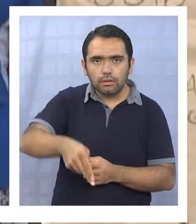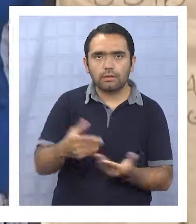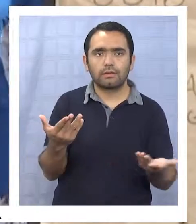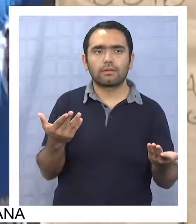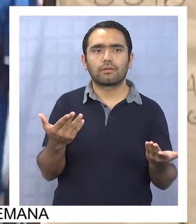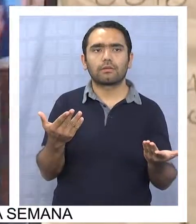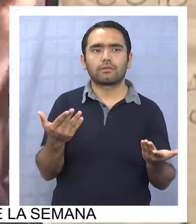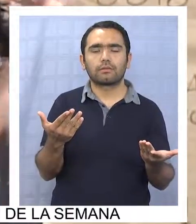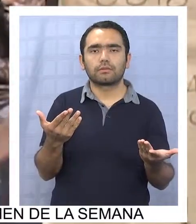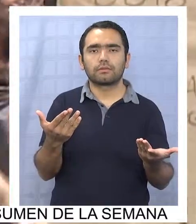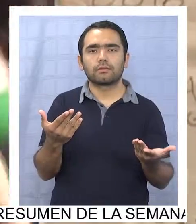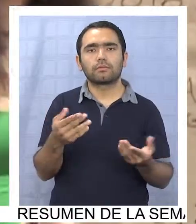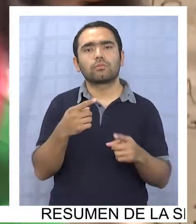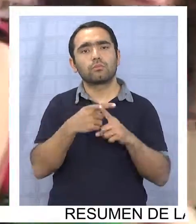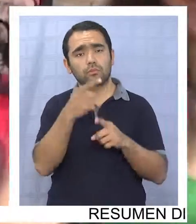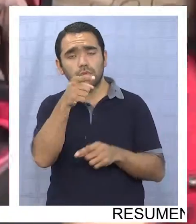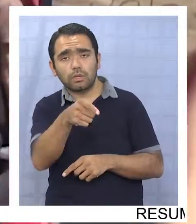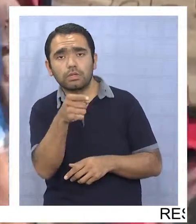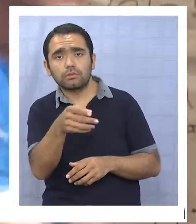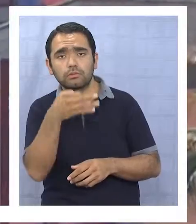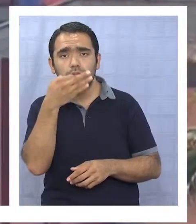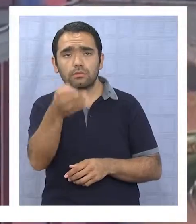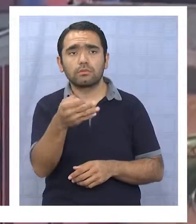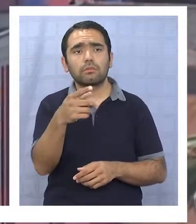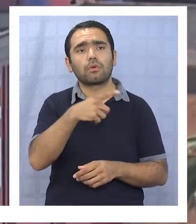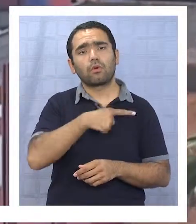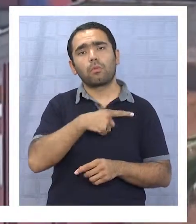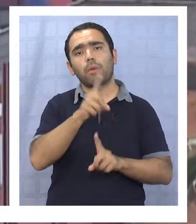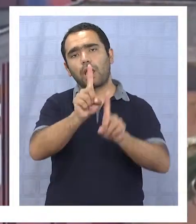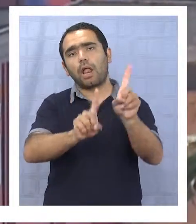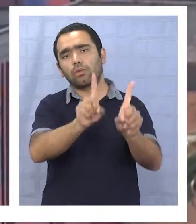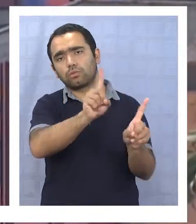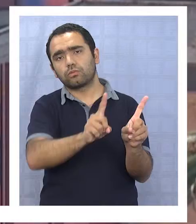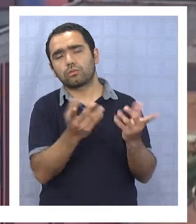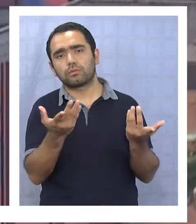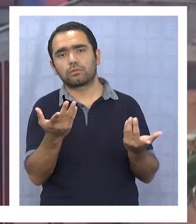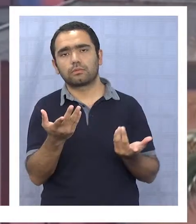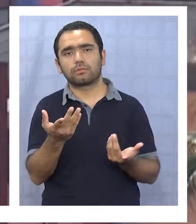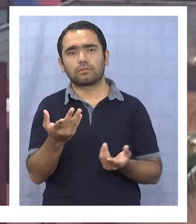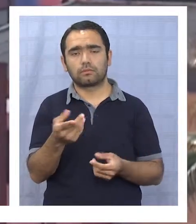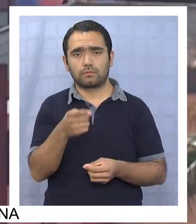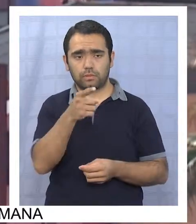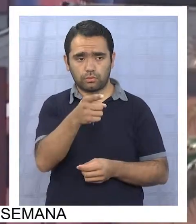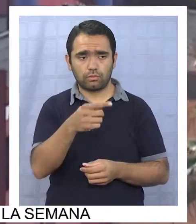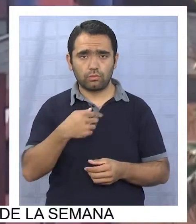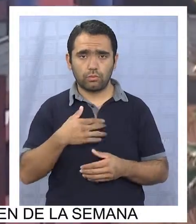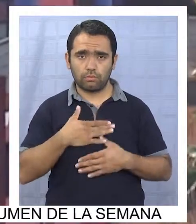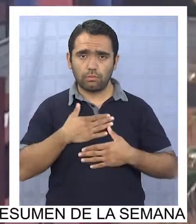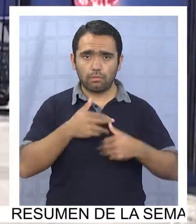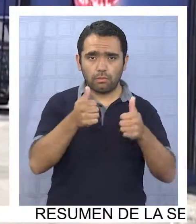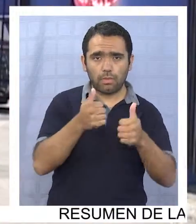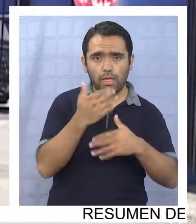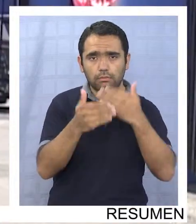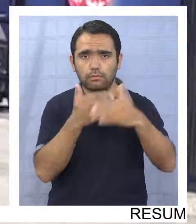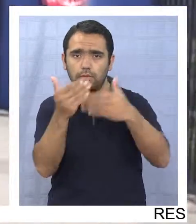por eso yo les digo que es culpa de algunos nuevos no porque es con lo que se avanzó en las posiciones